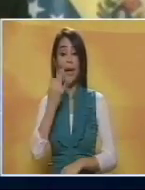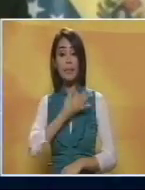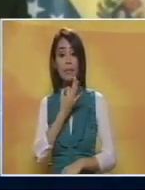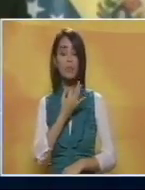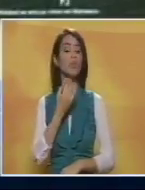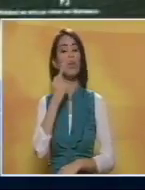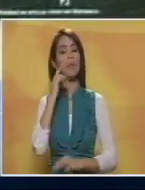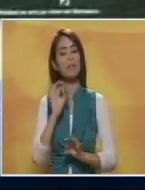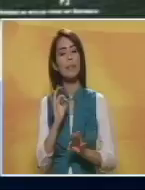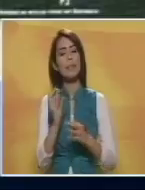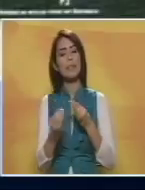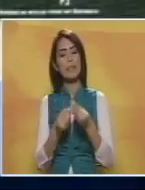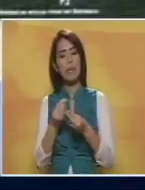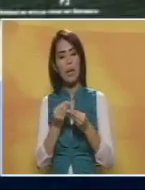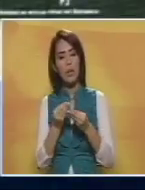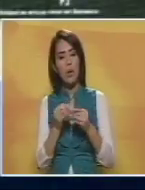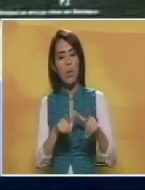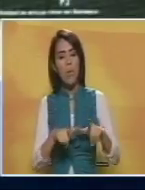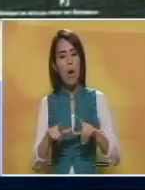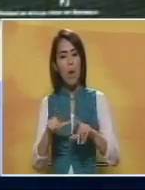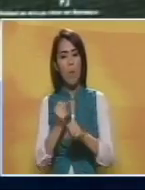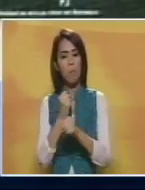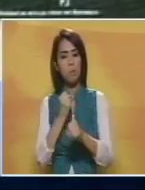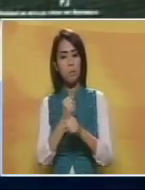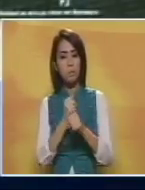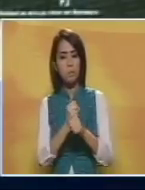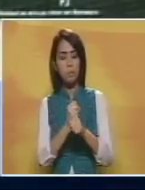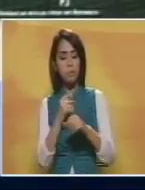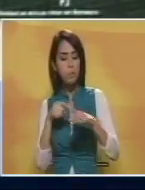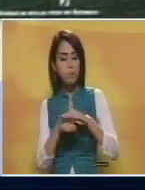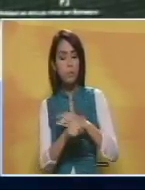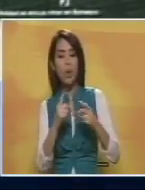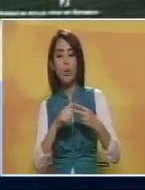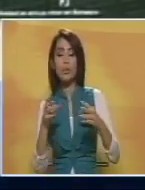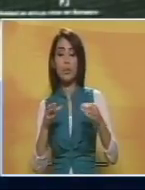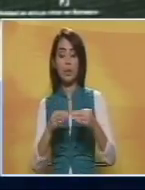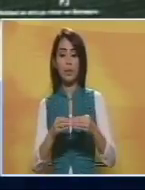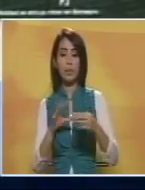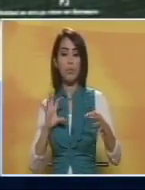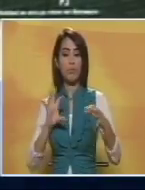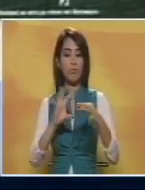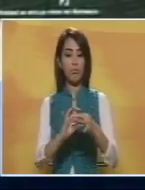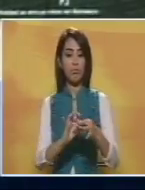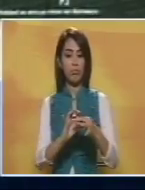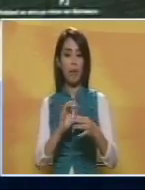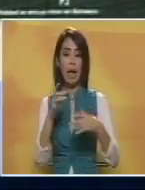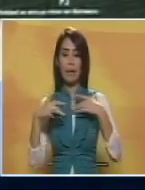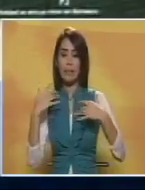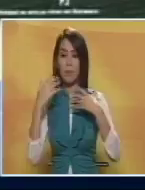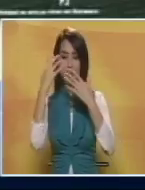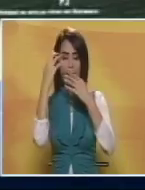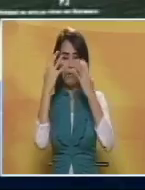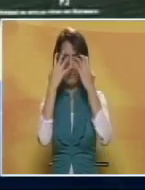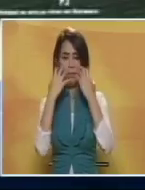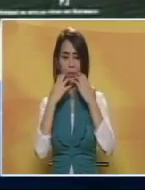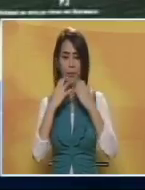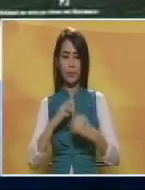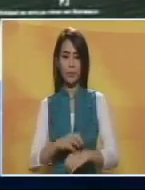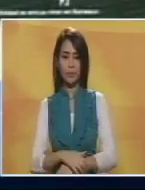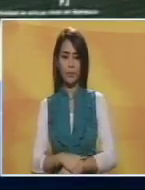los movimientos que se desprendieron de las primeras operaciones pudieron constatar otras organizaciones vinculadas a actividades terroristas.